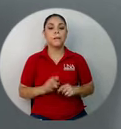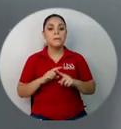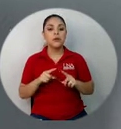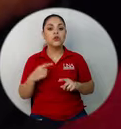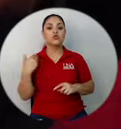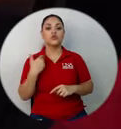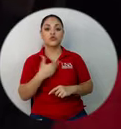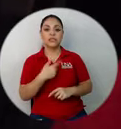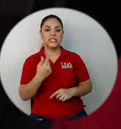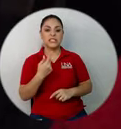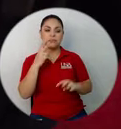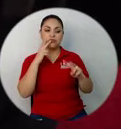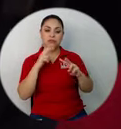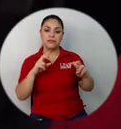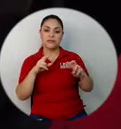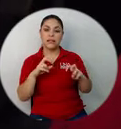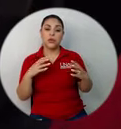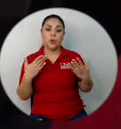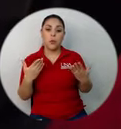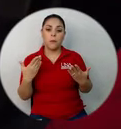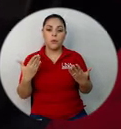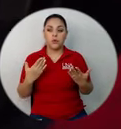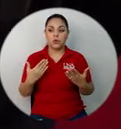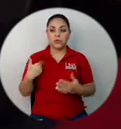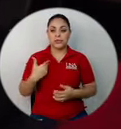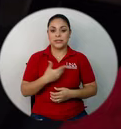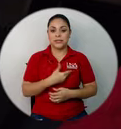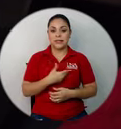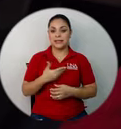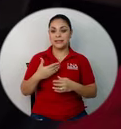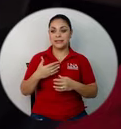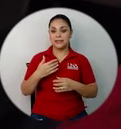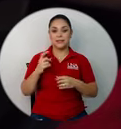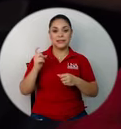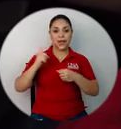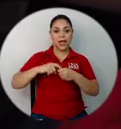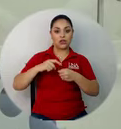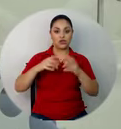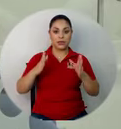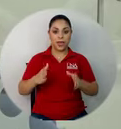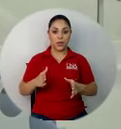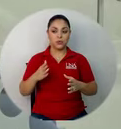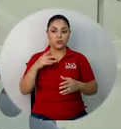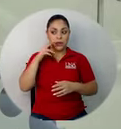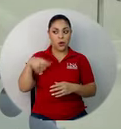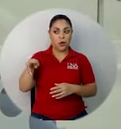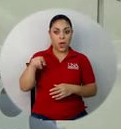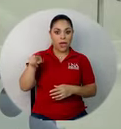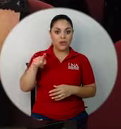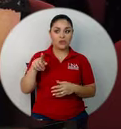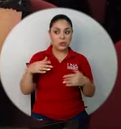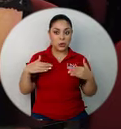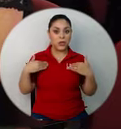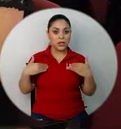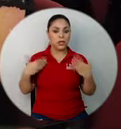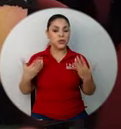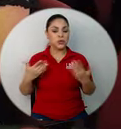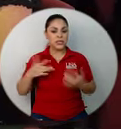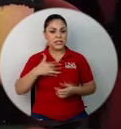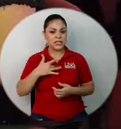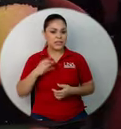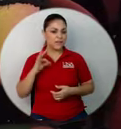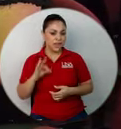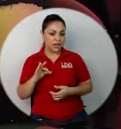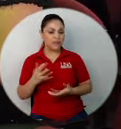que ver cómo está nuestra gente, ¿verdad? Tenemos que trabajar en eso, en que la gente esté, digamos, contenta,